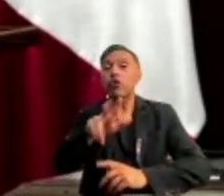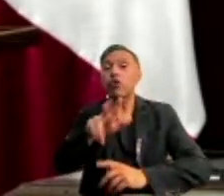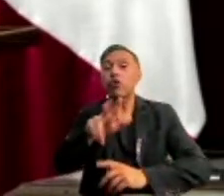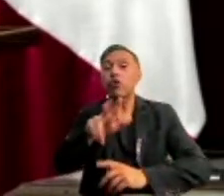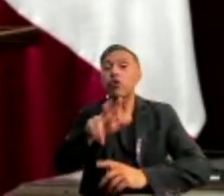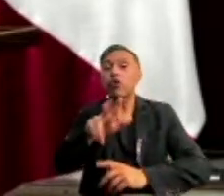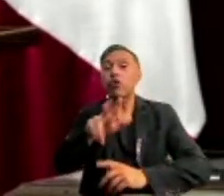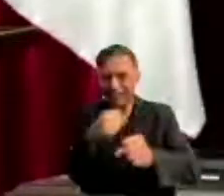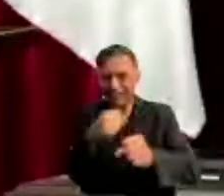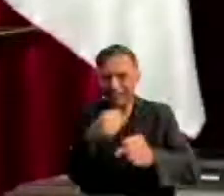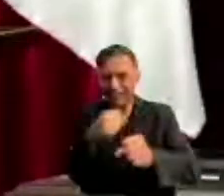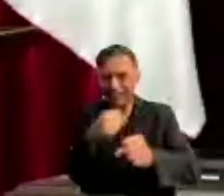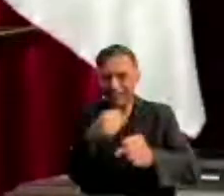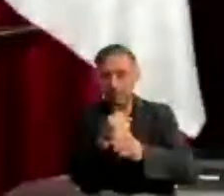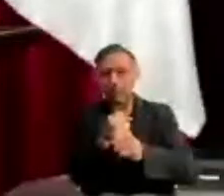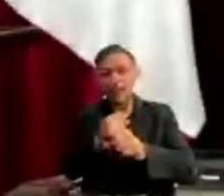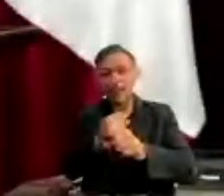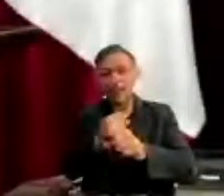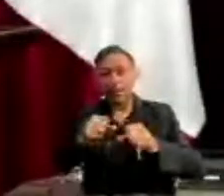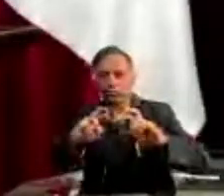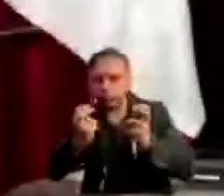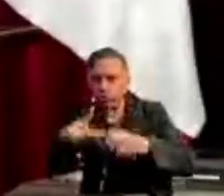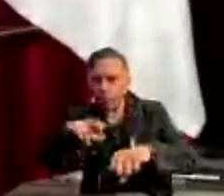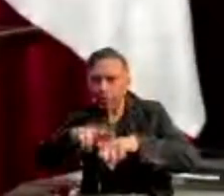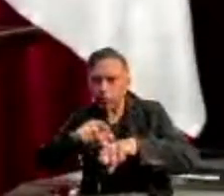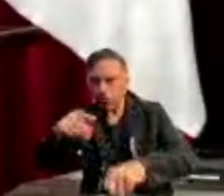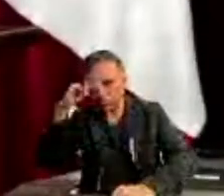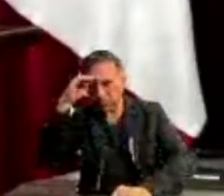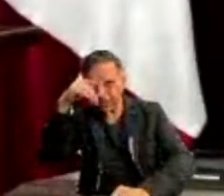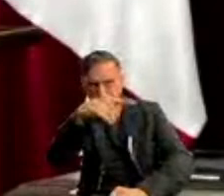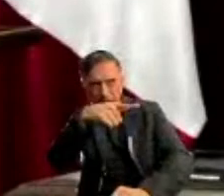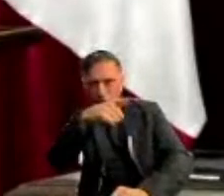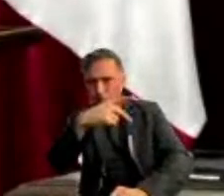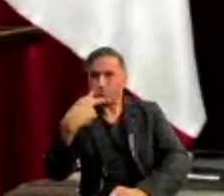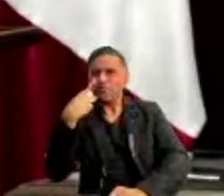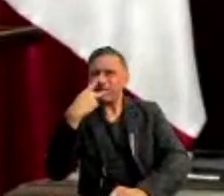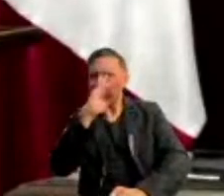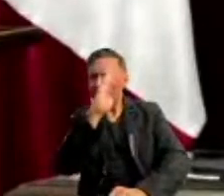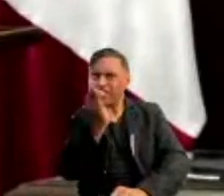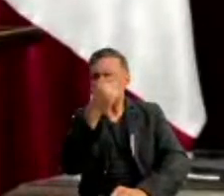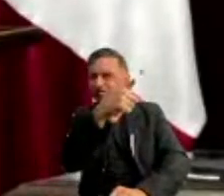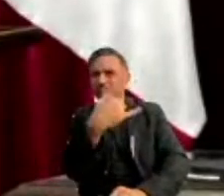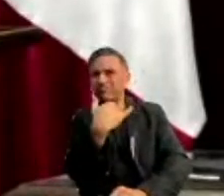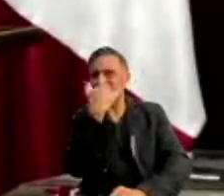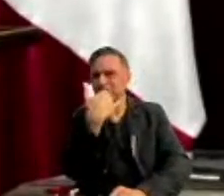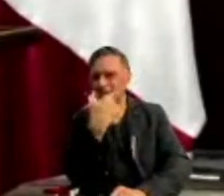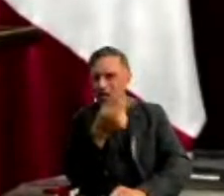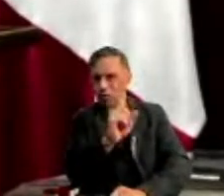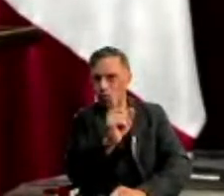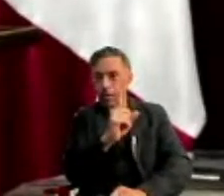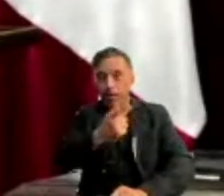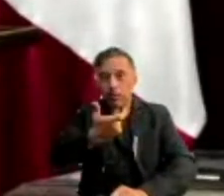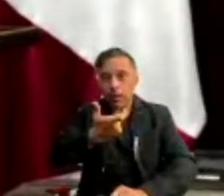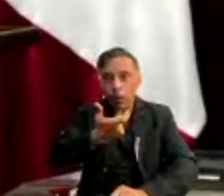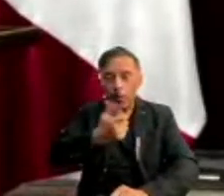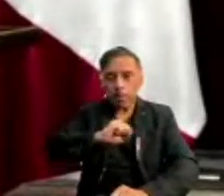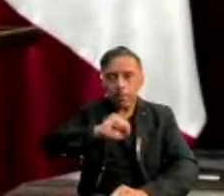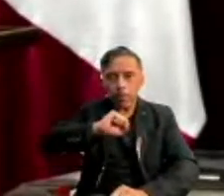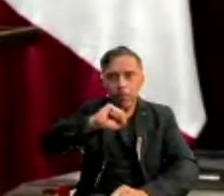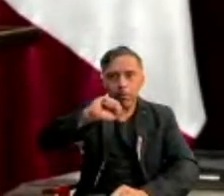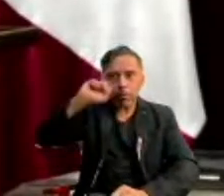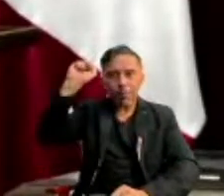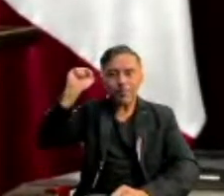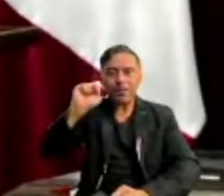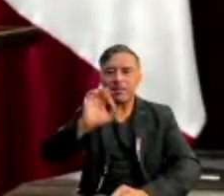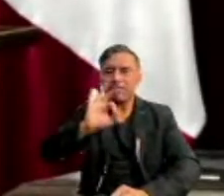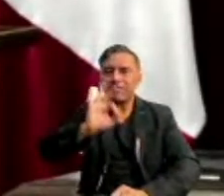gobernadores resultaba errónea la política económica federal, pues la inflación no paraba de subir y no se estimulaba la